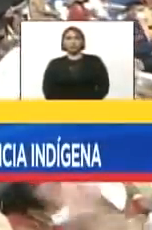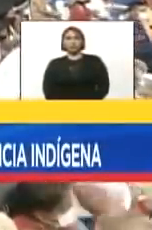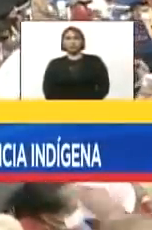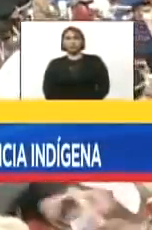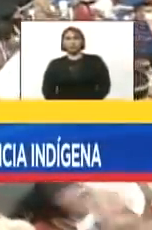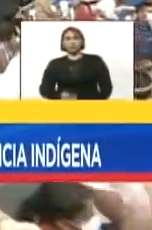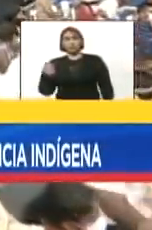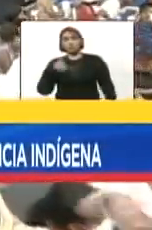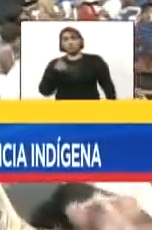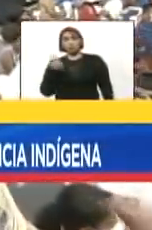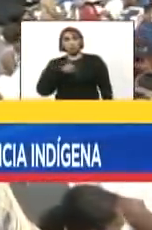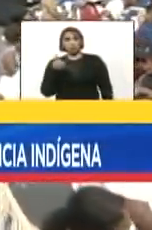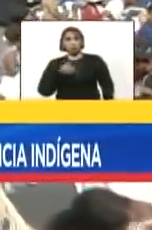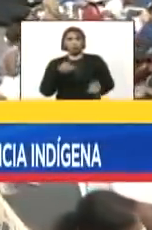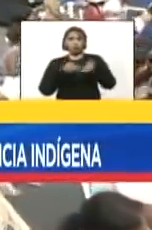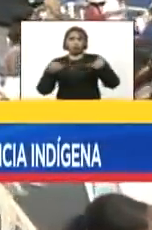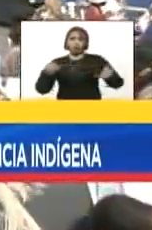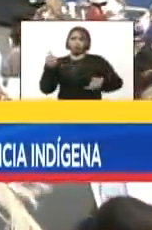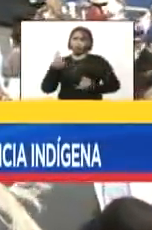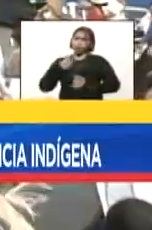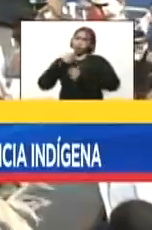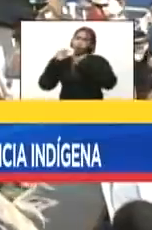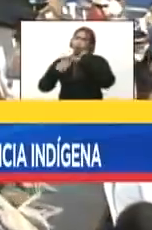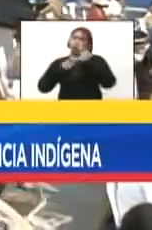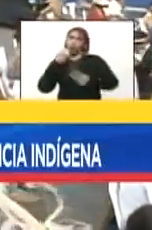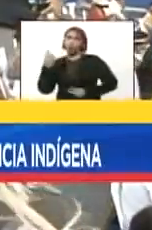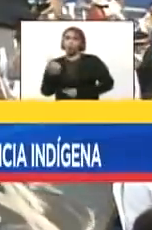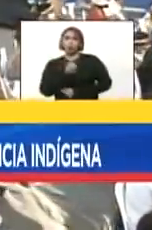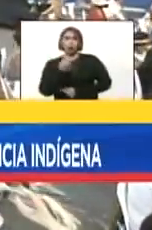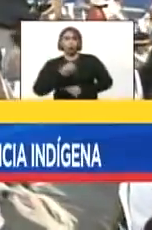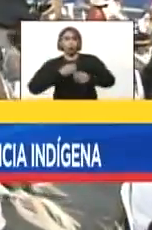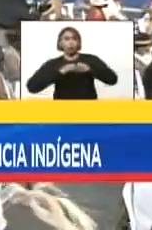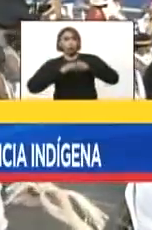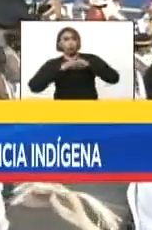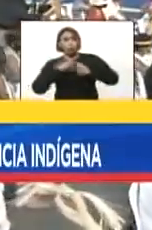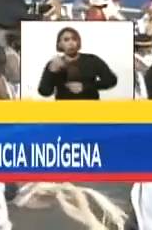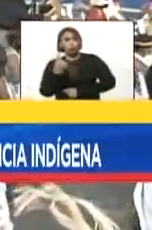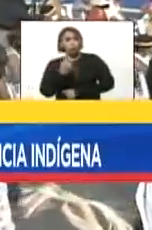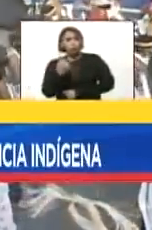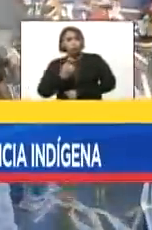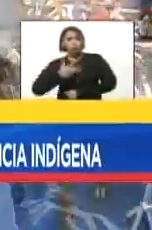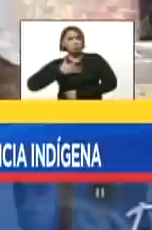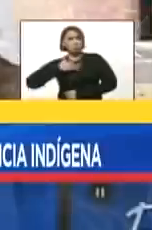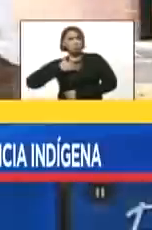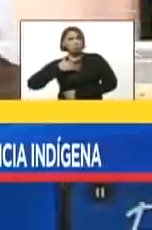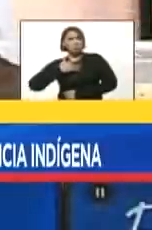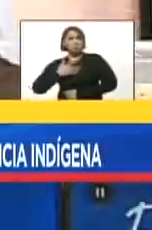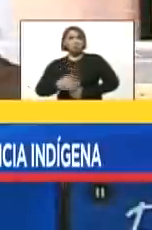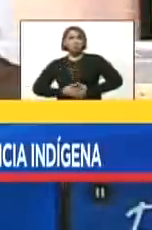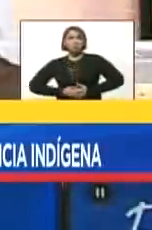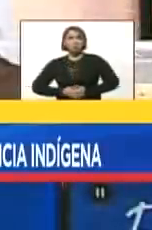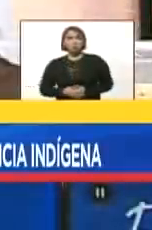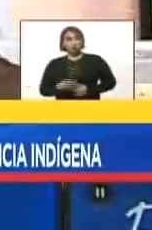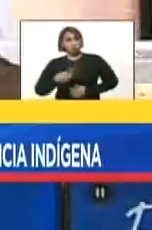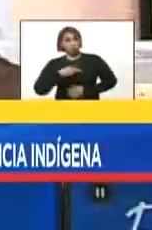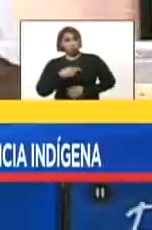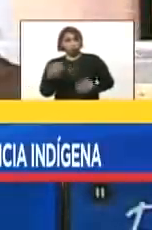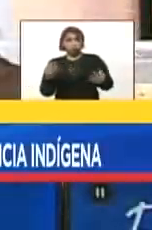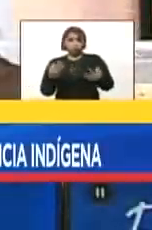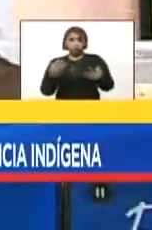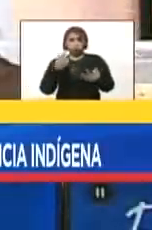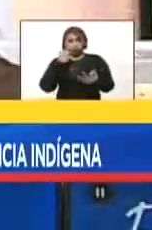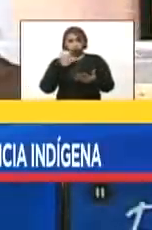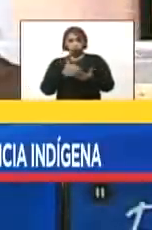Una sola línea, una sola voz, un solo corazón, un solo sentimiento. Ahí estamos siempre,